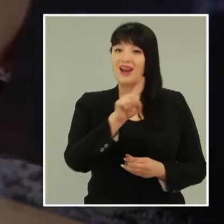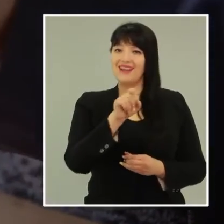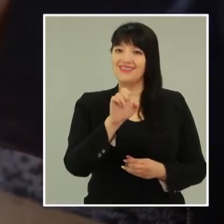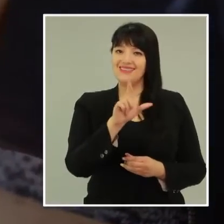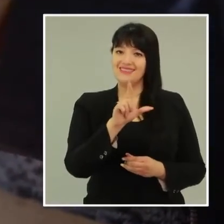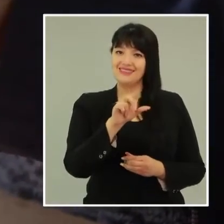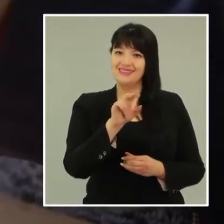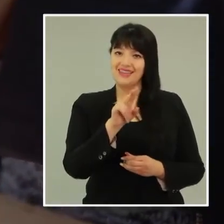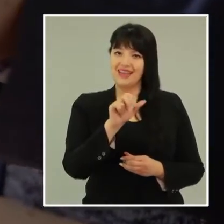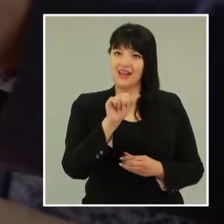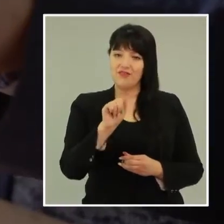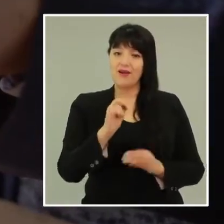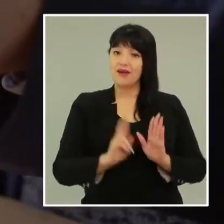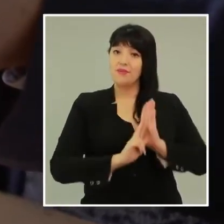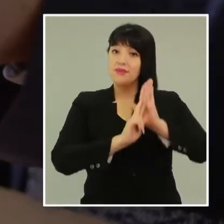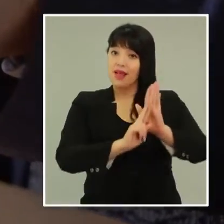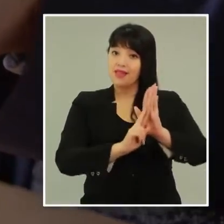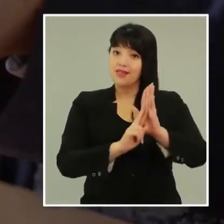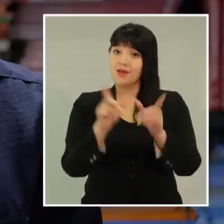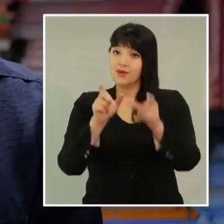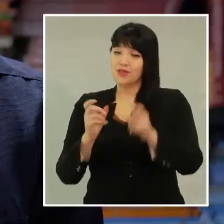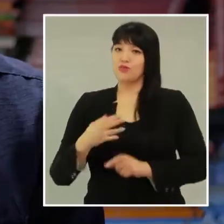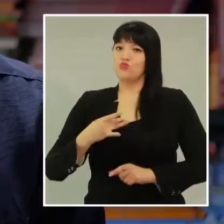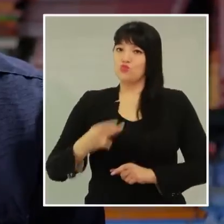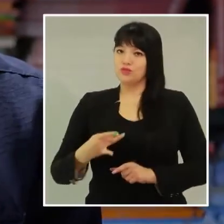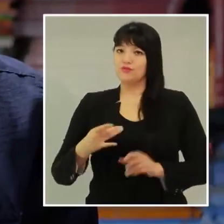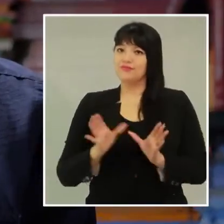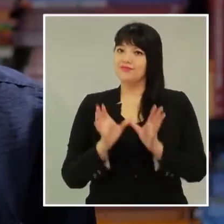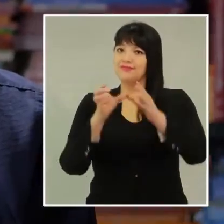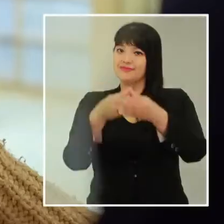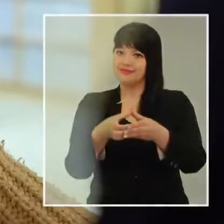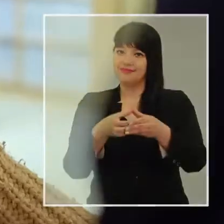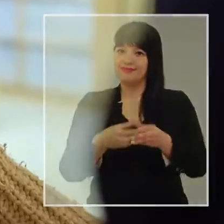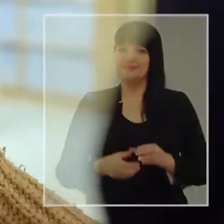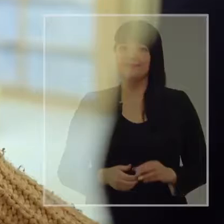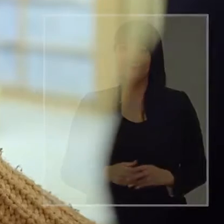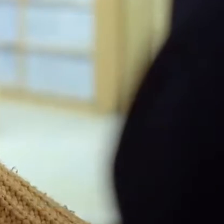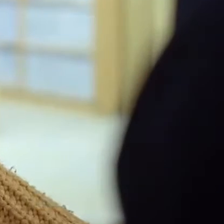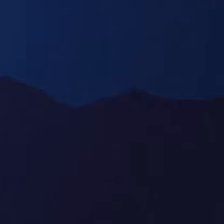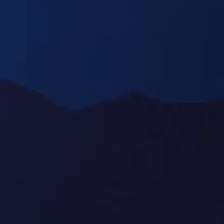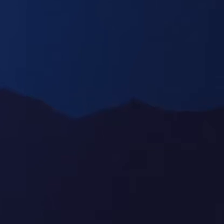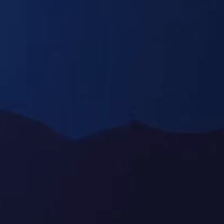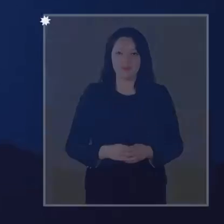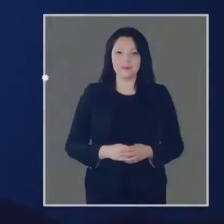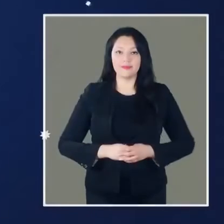Manuel Silva, delegado de la Convención Constitucional.